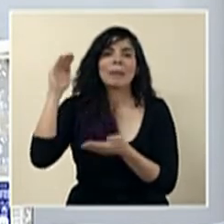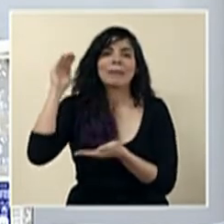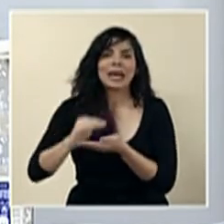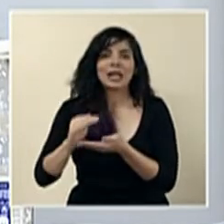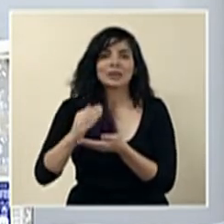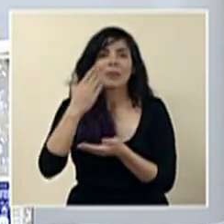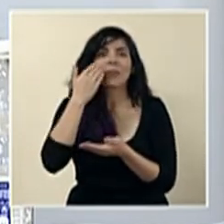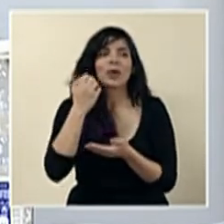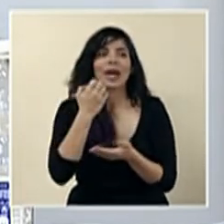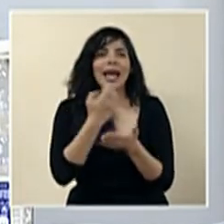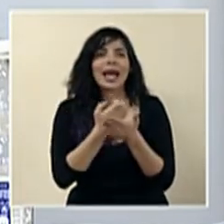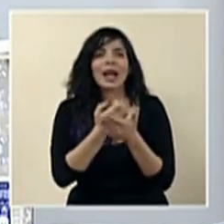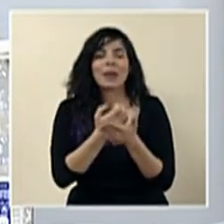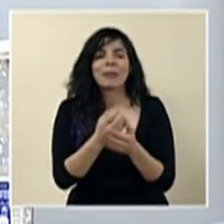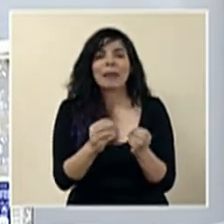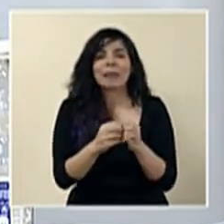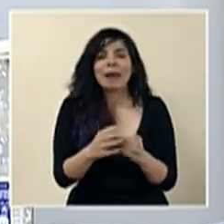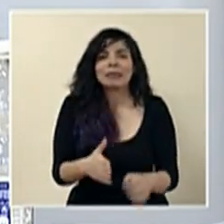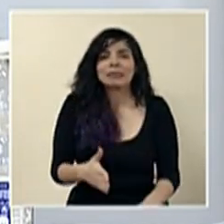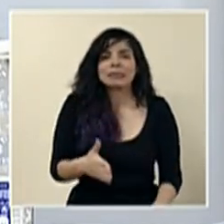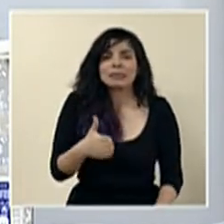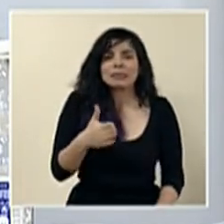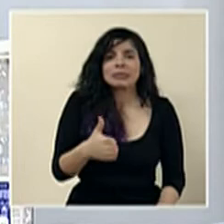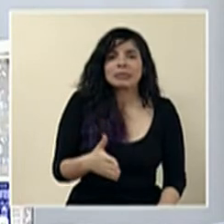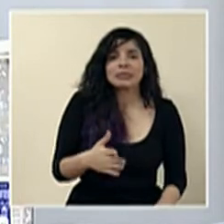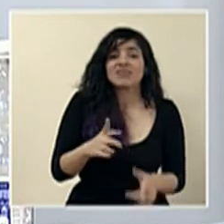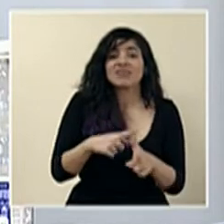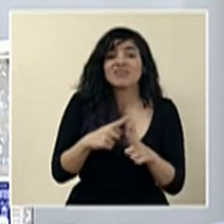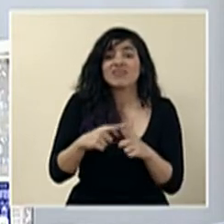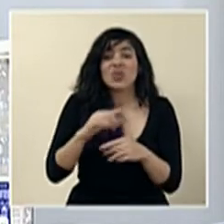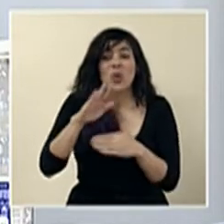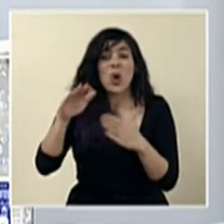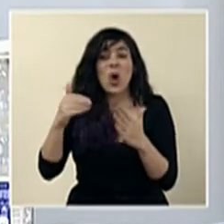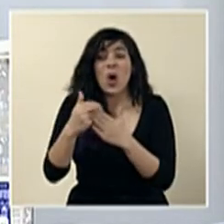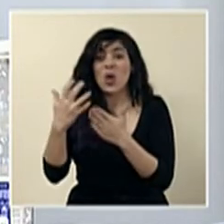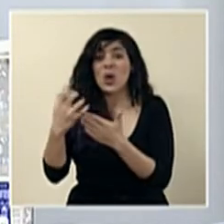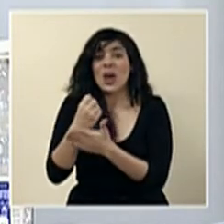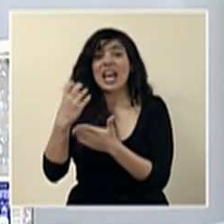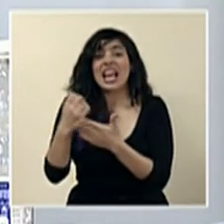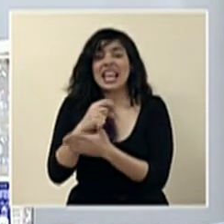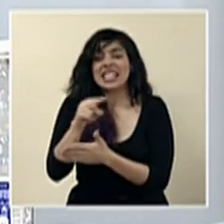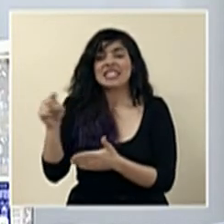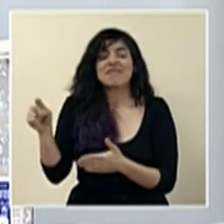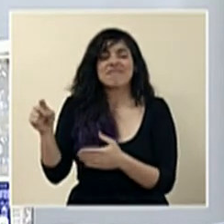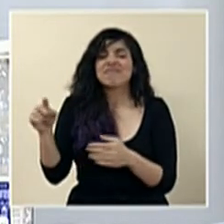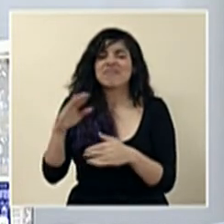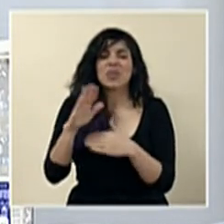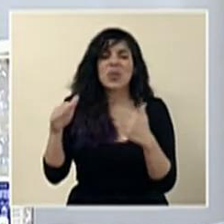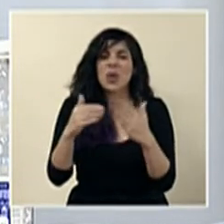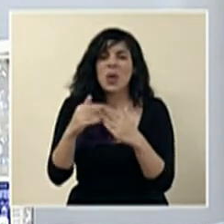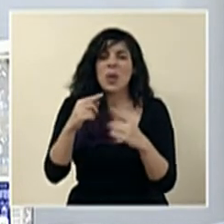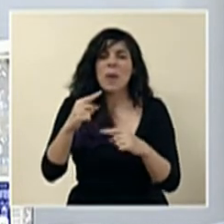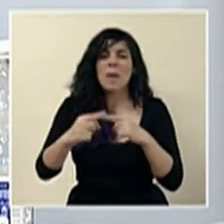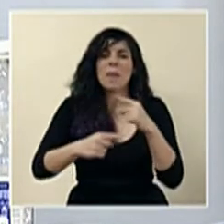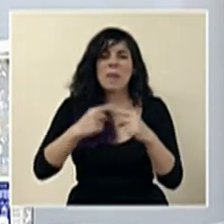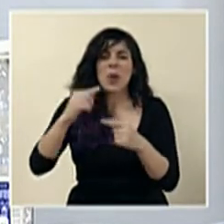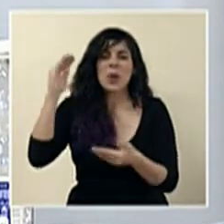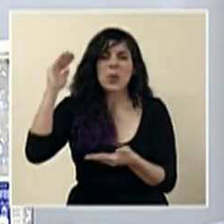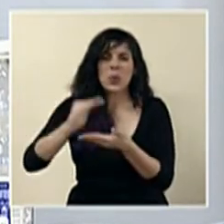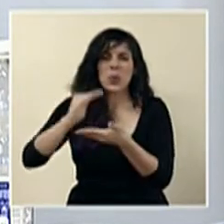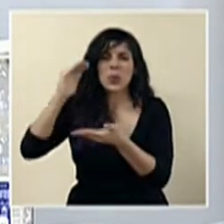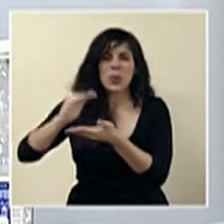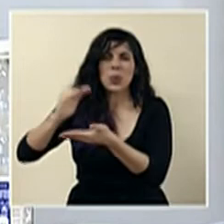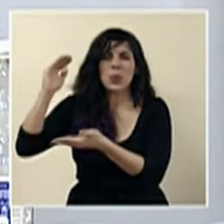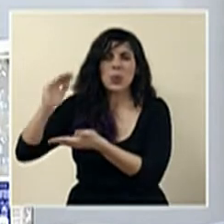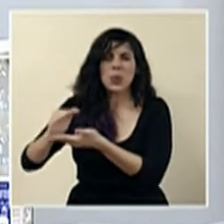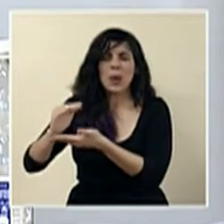la economía se desacelera. Entonces, todos los ingresos se van a reducir y